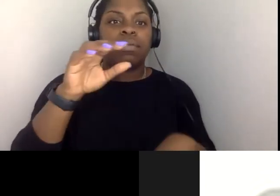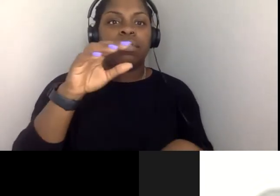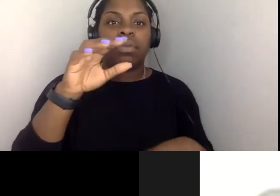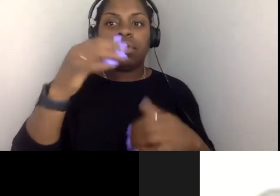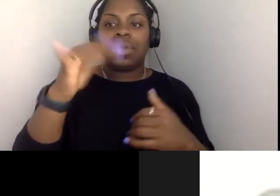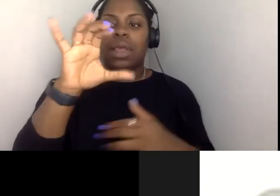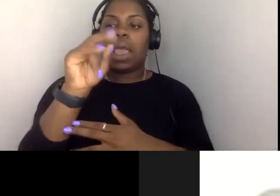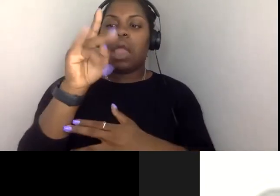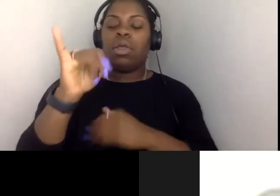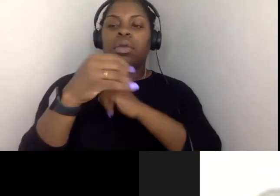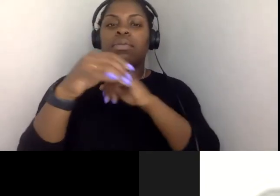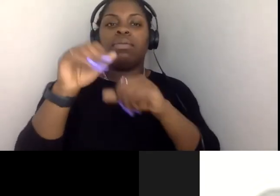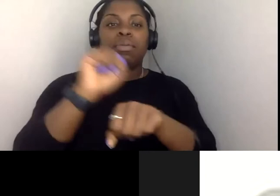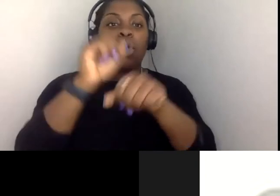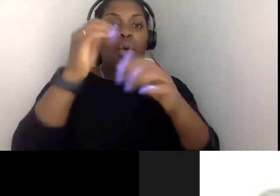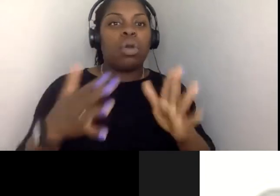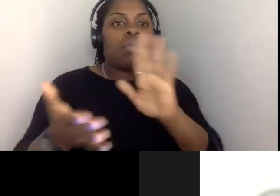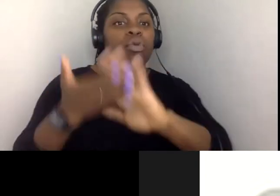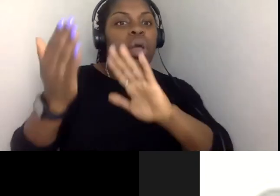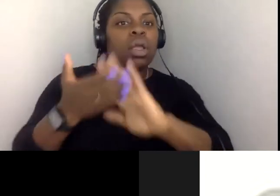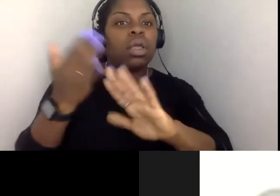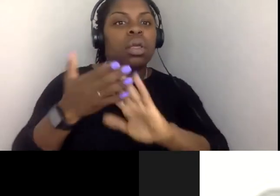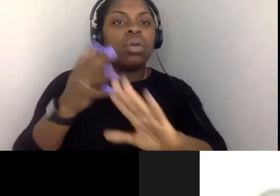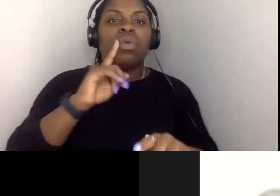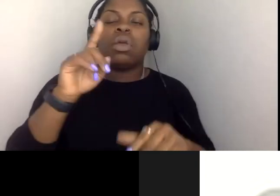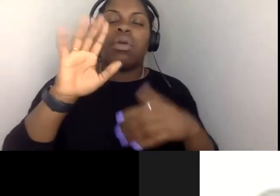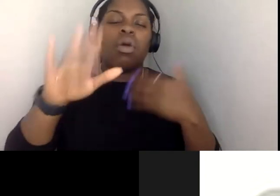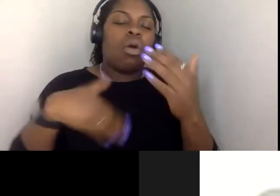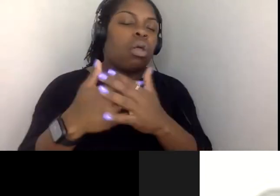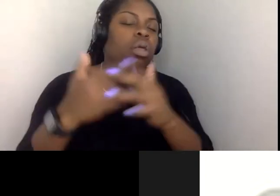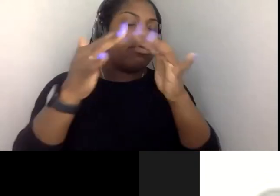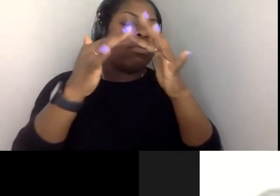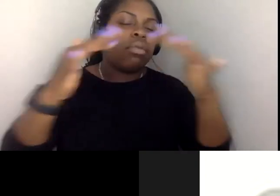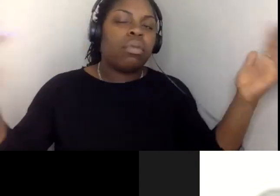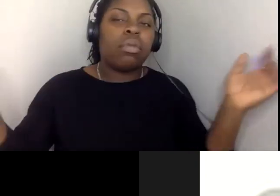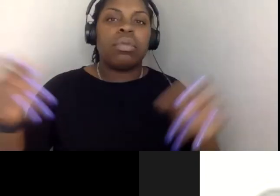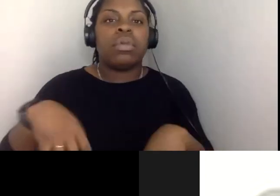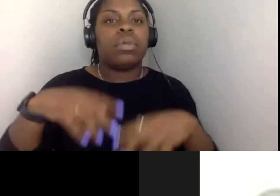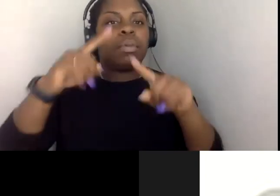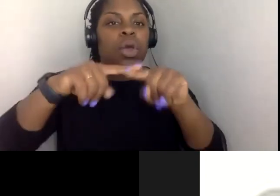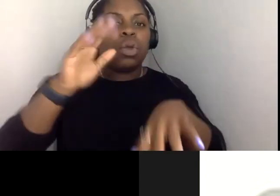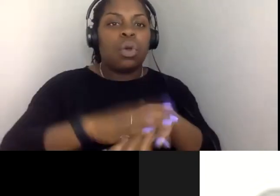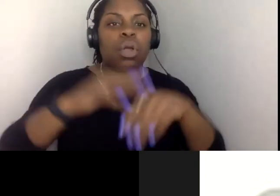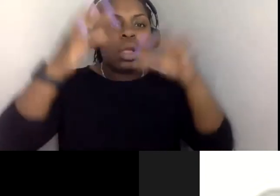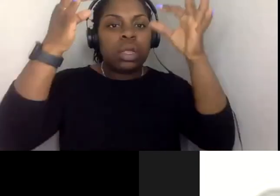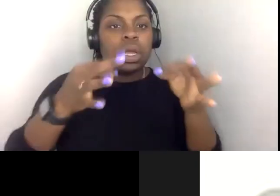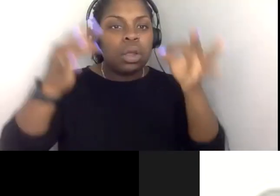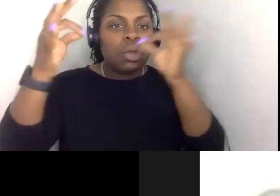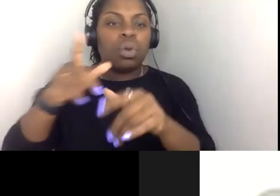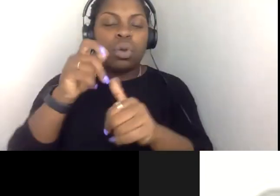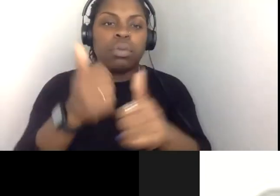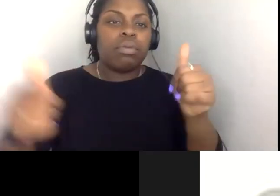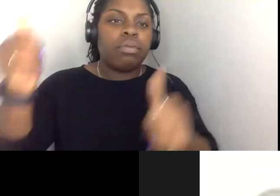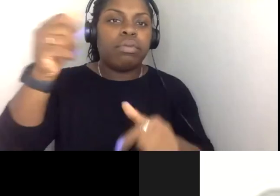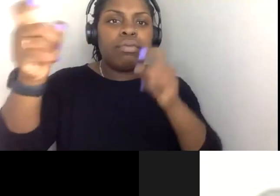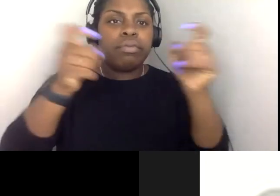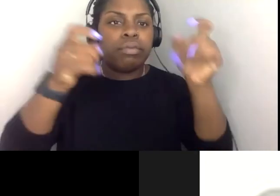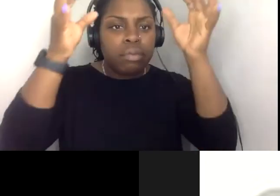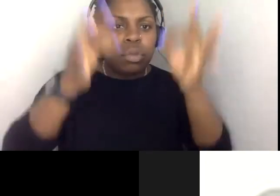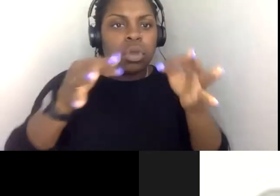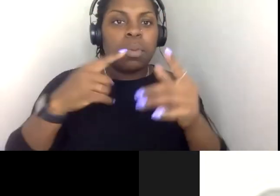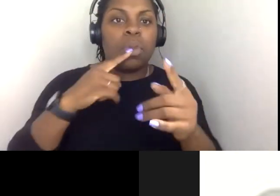una compañía privada o empleados del condado, todo eso dependiendo de quiénes toman las decisiones. Y cuando hablamos